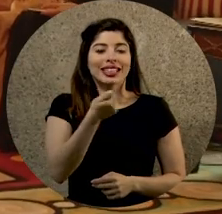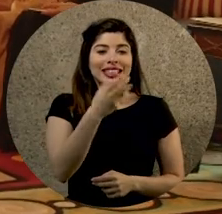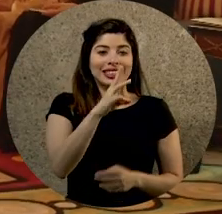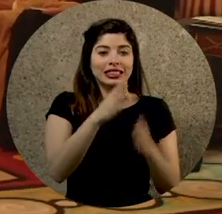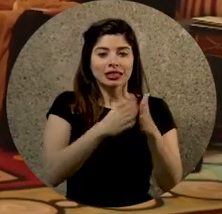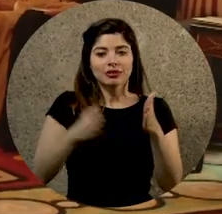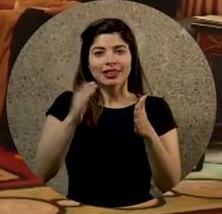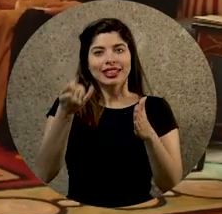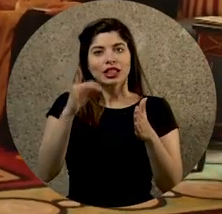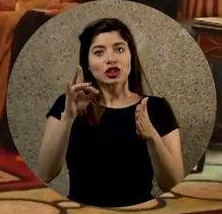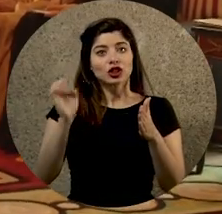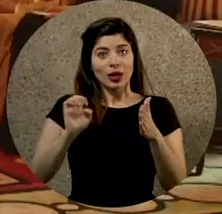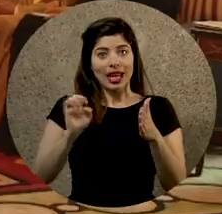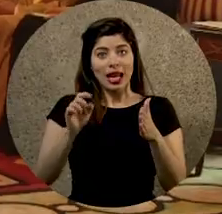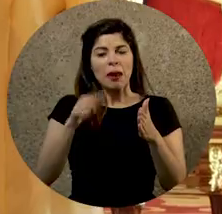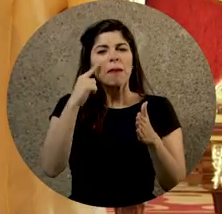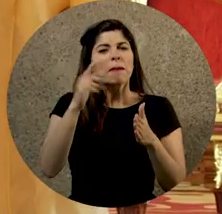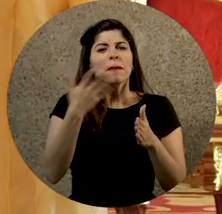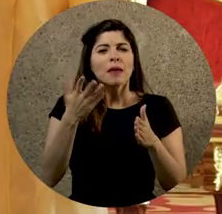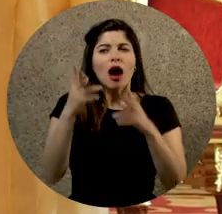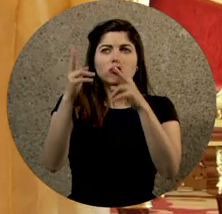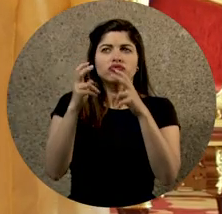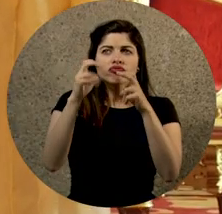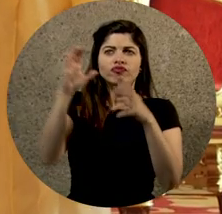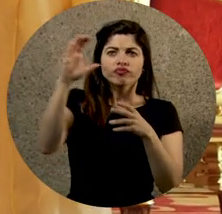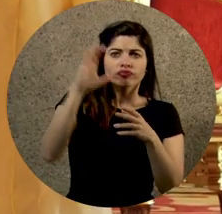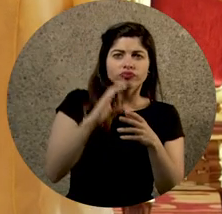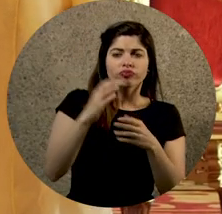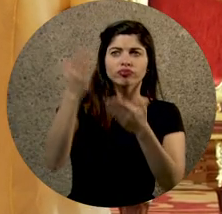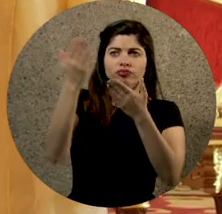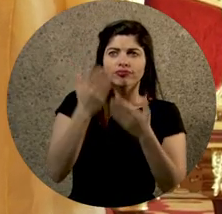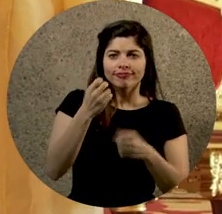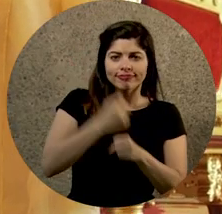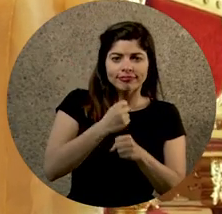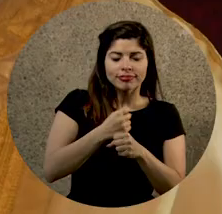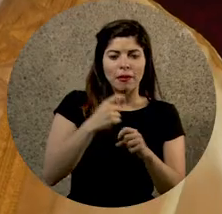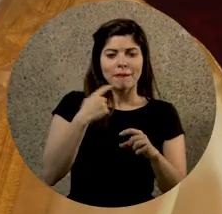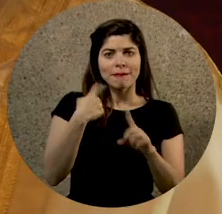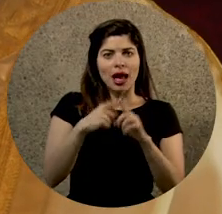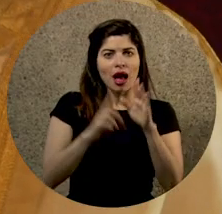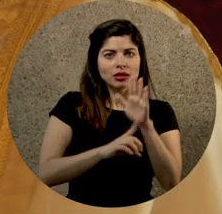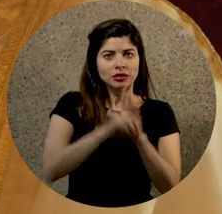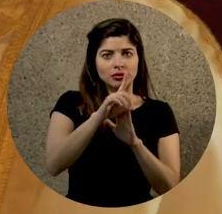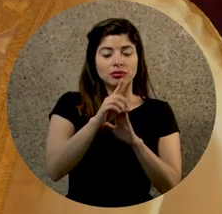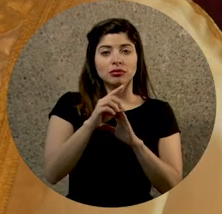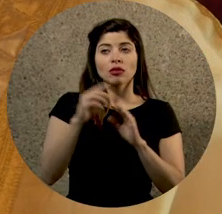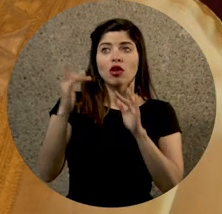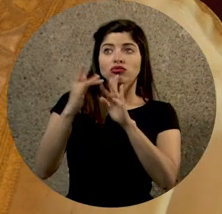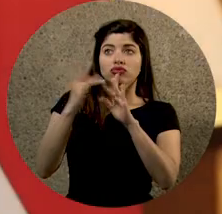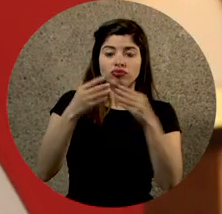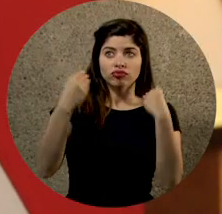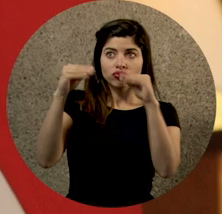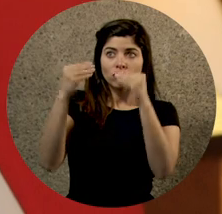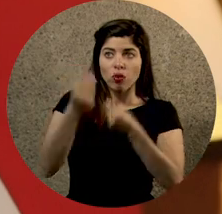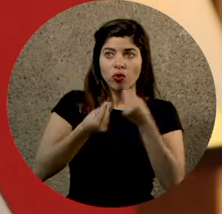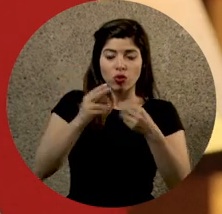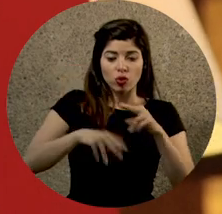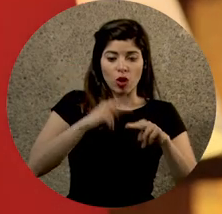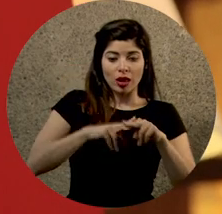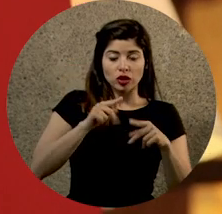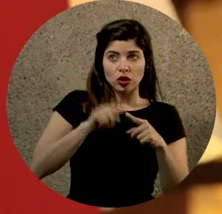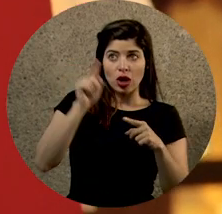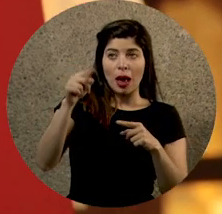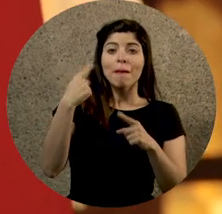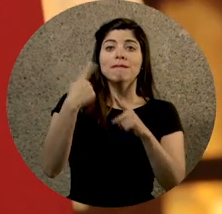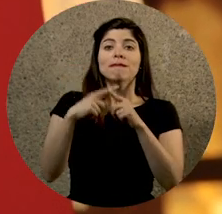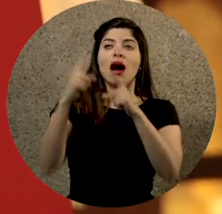el 16 y el 18 de enero, para atraer inversiones, empleo y desarrollo, abrir mercados a productos nacionales y